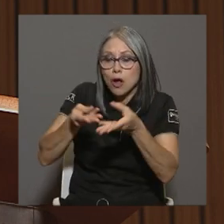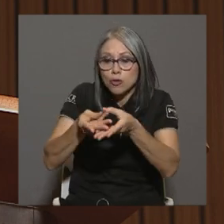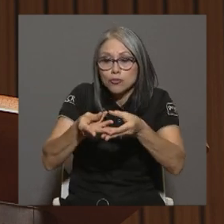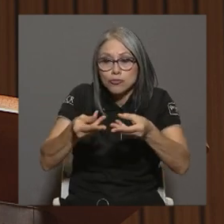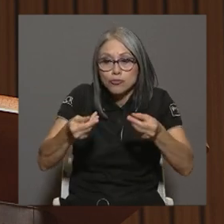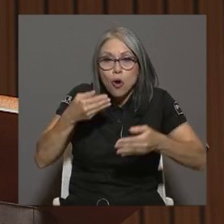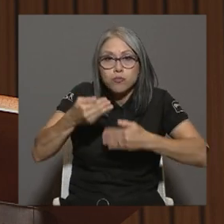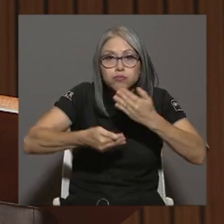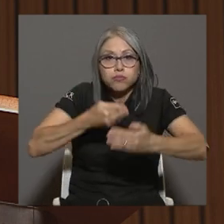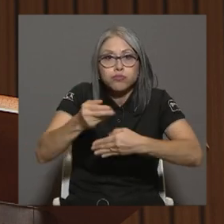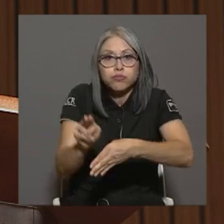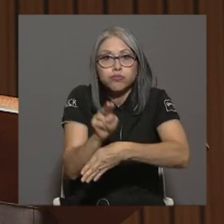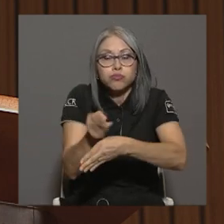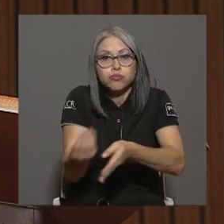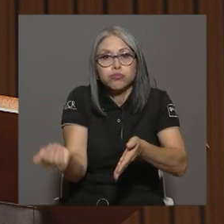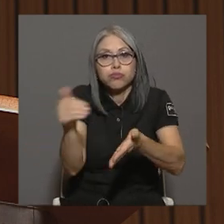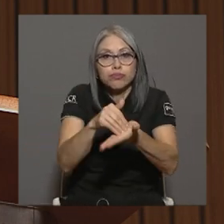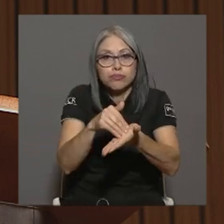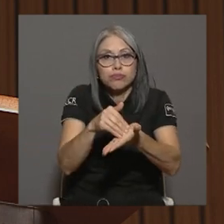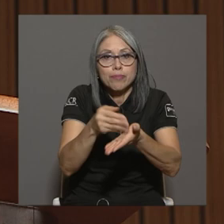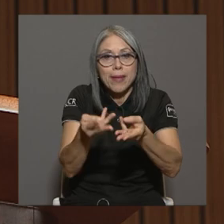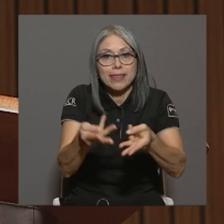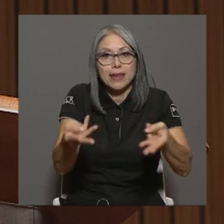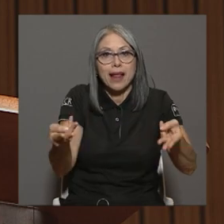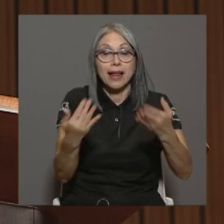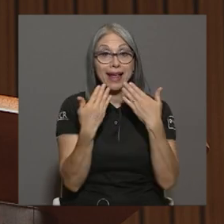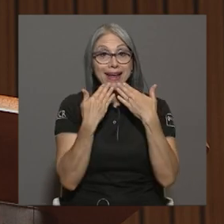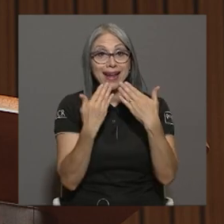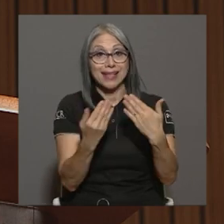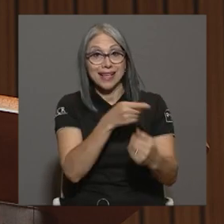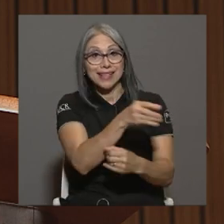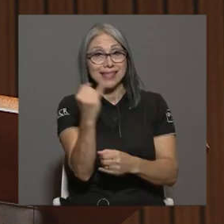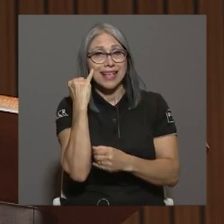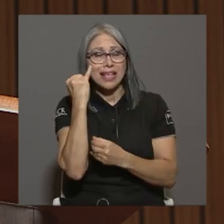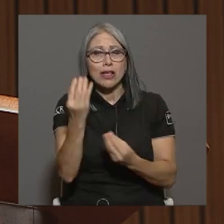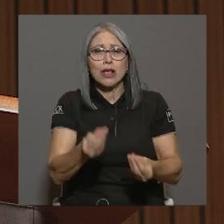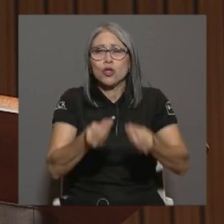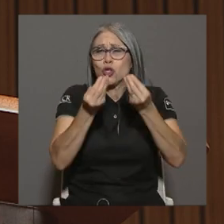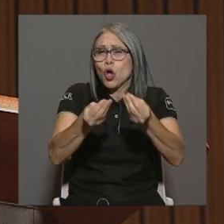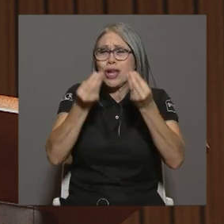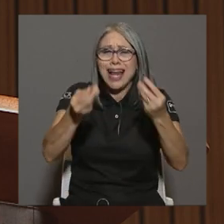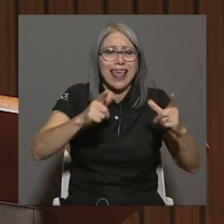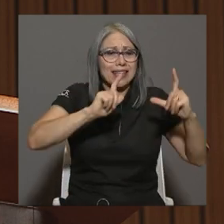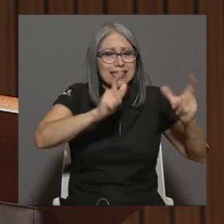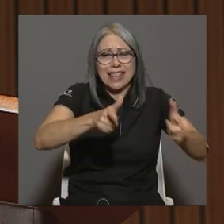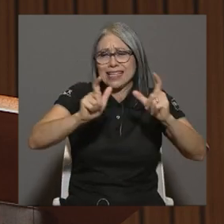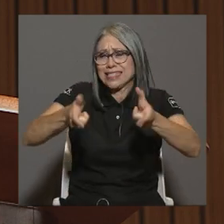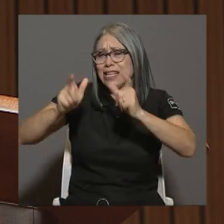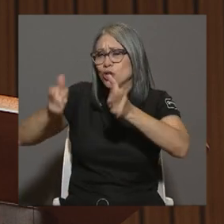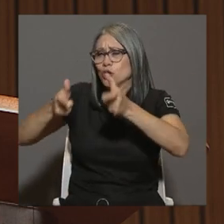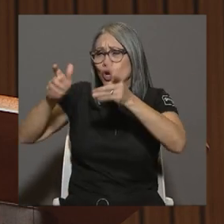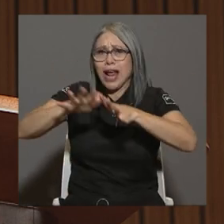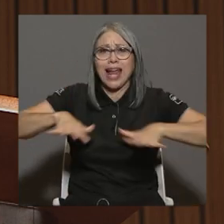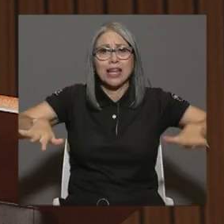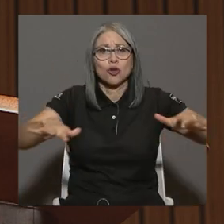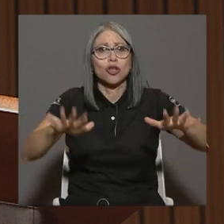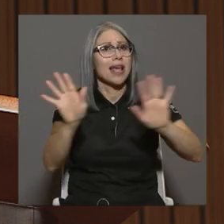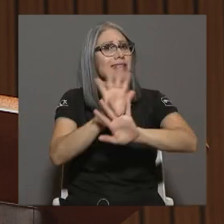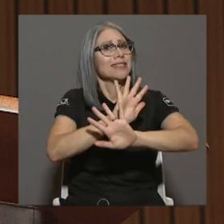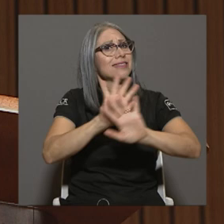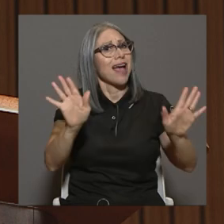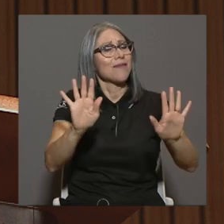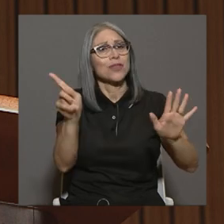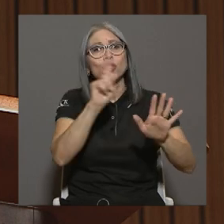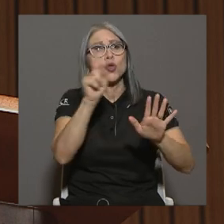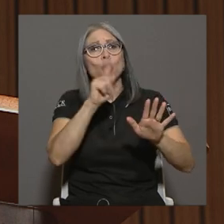material. Gracias a esta iniciativa, toneladas de desechos orgánicos dejaron de ser